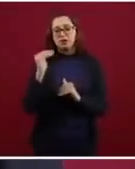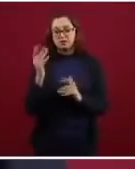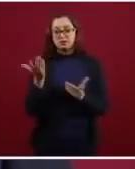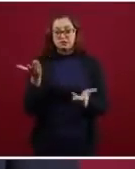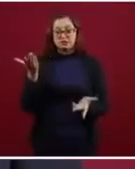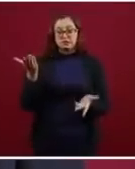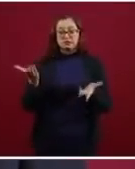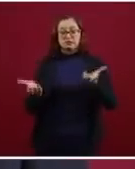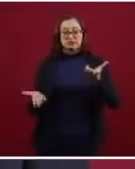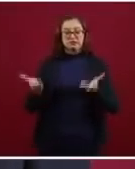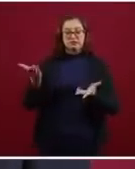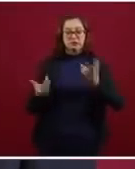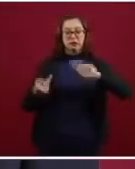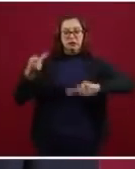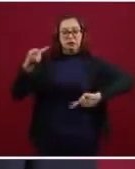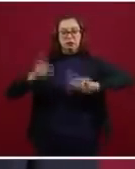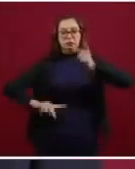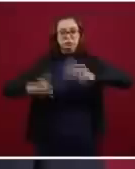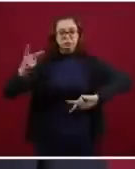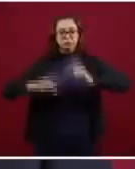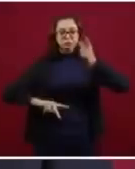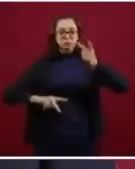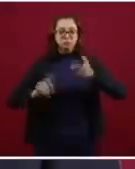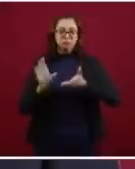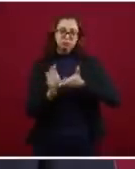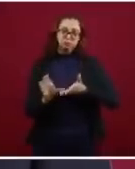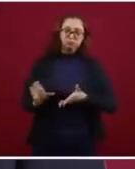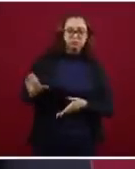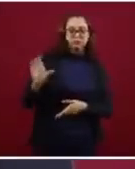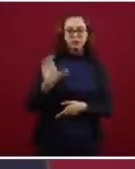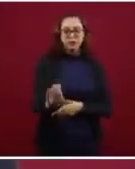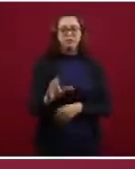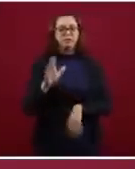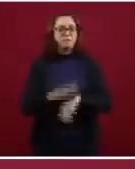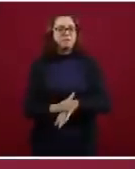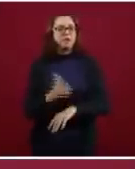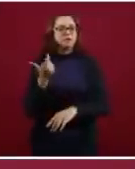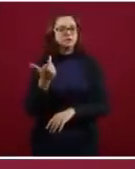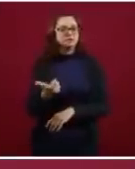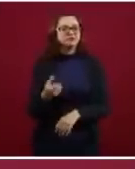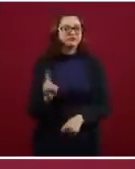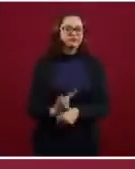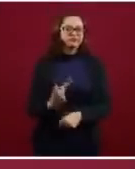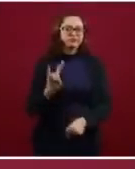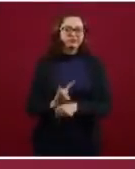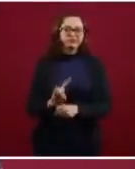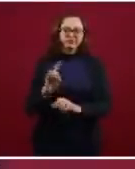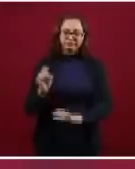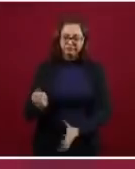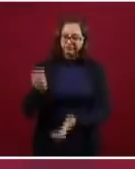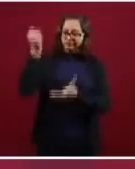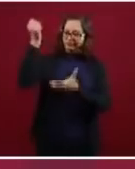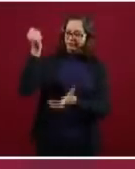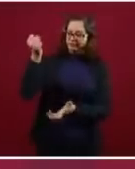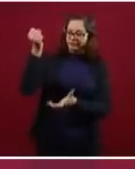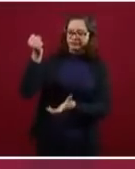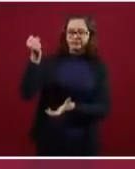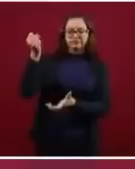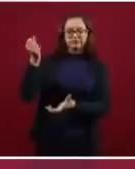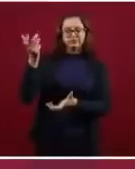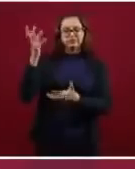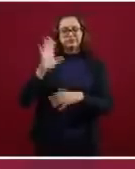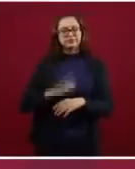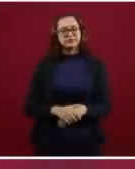para aumentar artificialmente los ingresos, tener una bolsa. Ahora